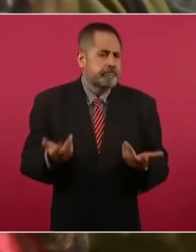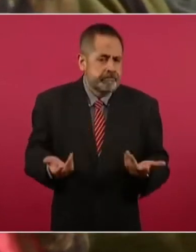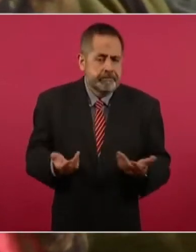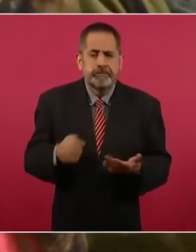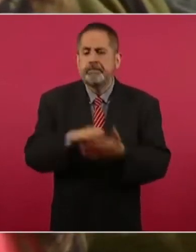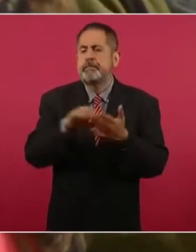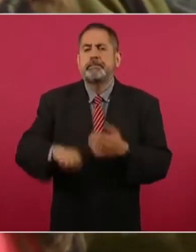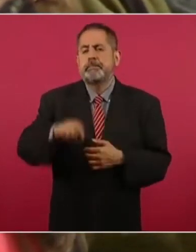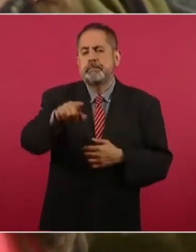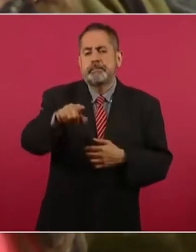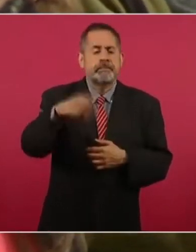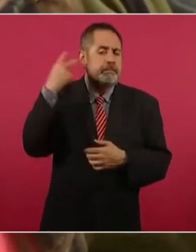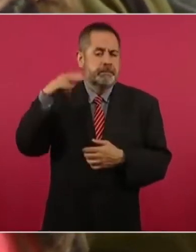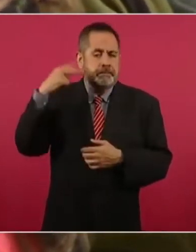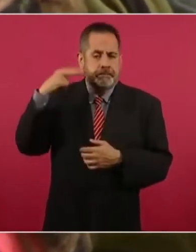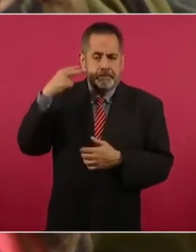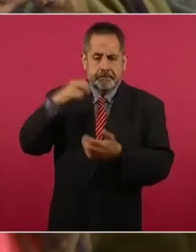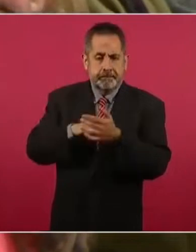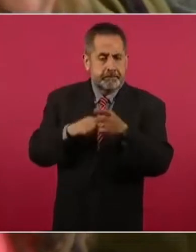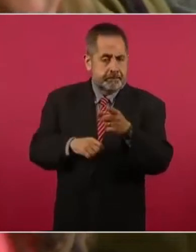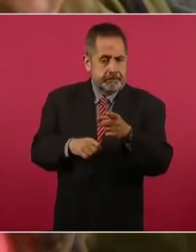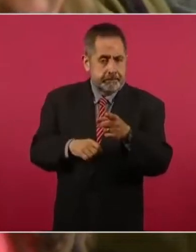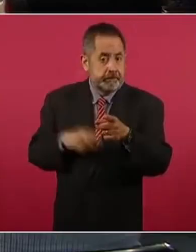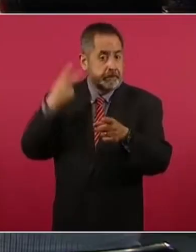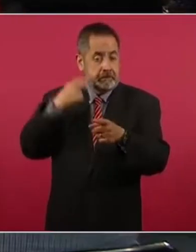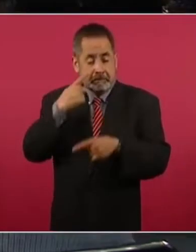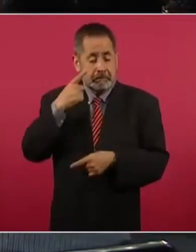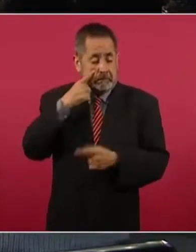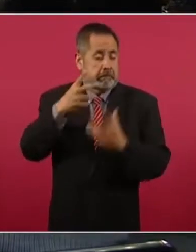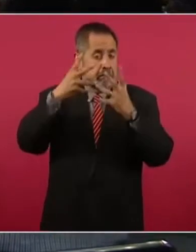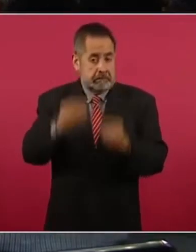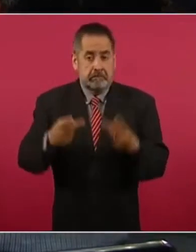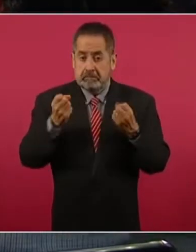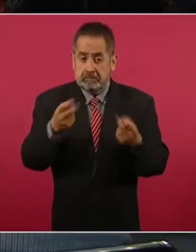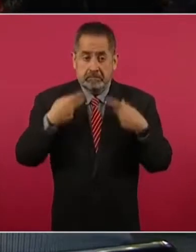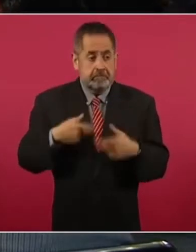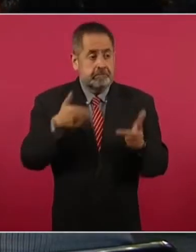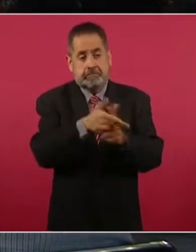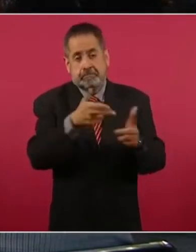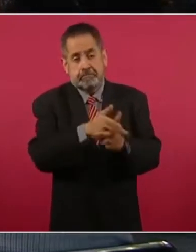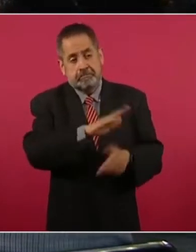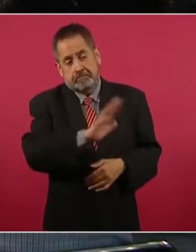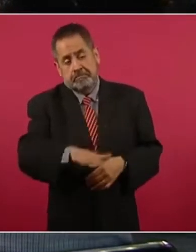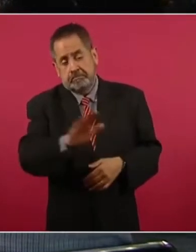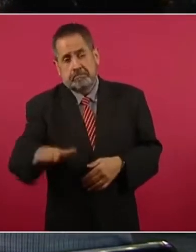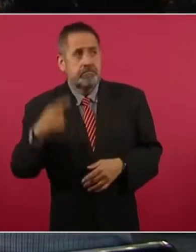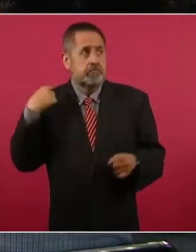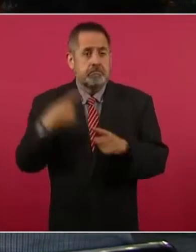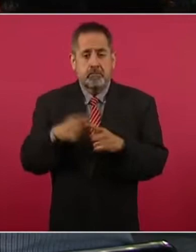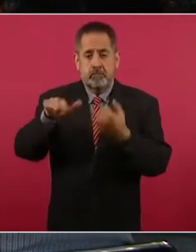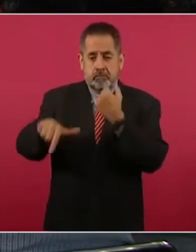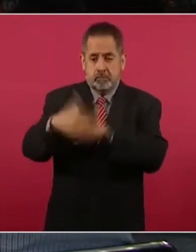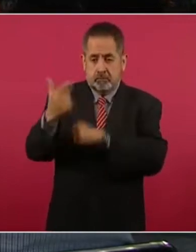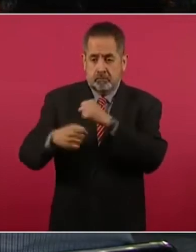ejemplo, Veracruz, que Veracruz ha sido uno de los estados más letales para los comunicadores en los últimos 12